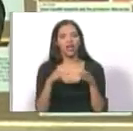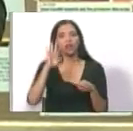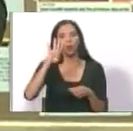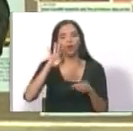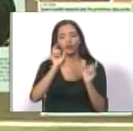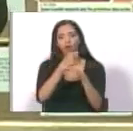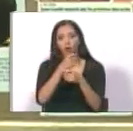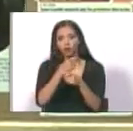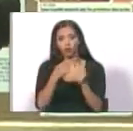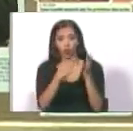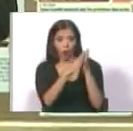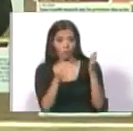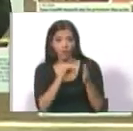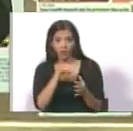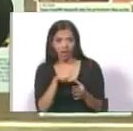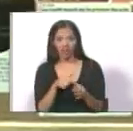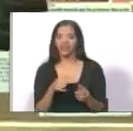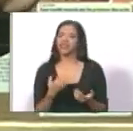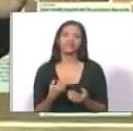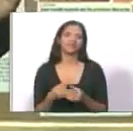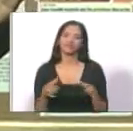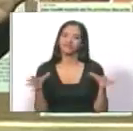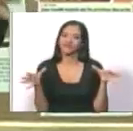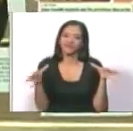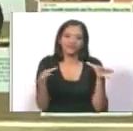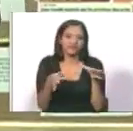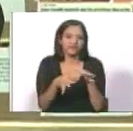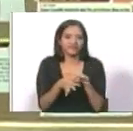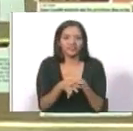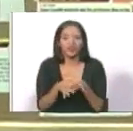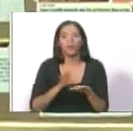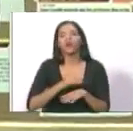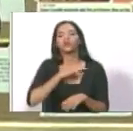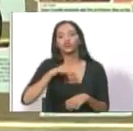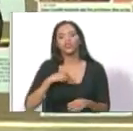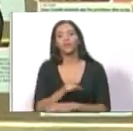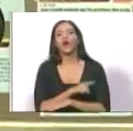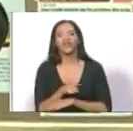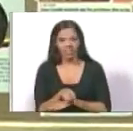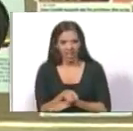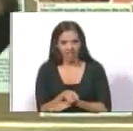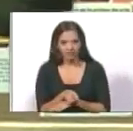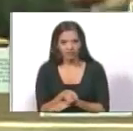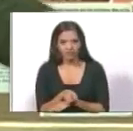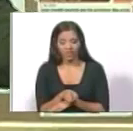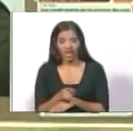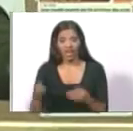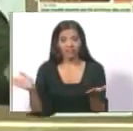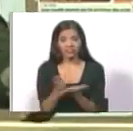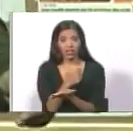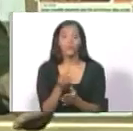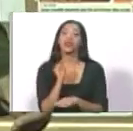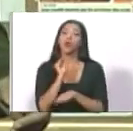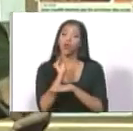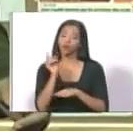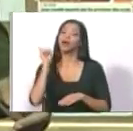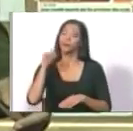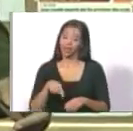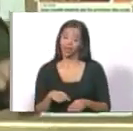agosto, esas posibilidades se las vamos a reducir al máximo, porque nosotros estamos obligados a derrotarlos, pero a cuidarnos